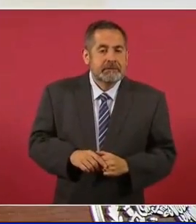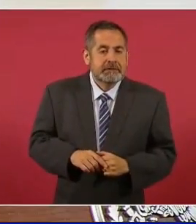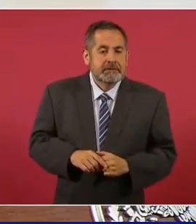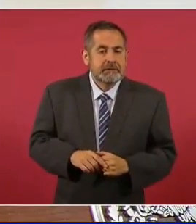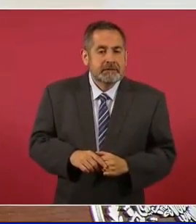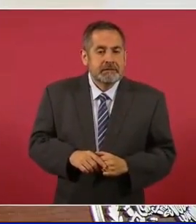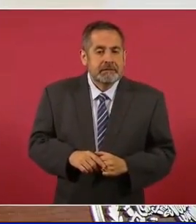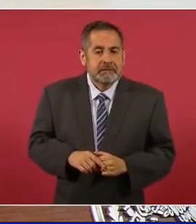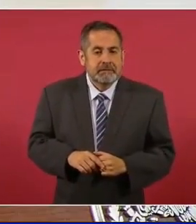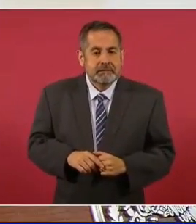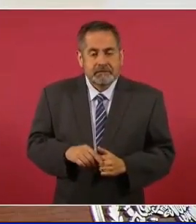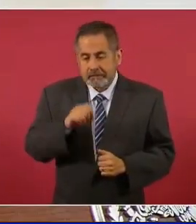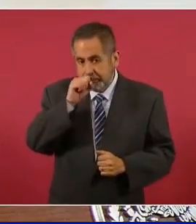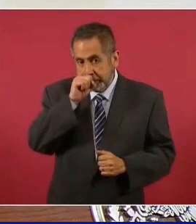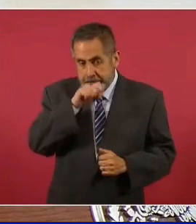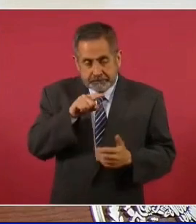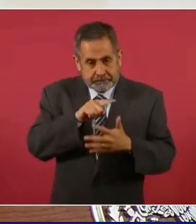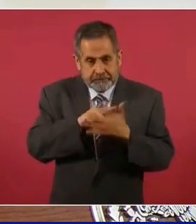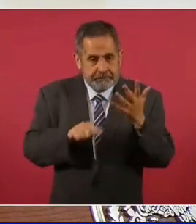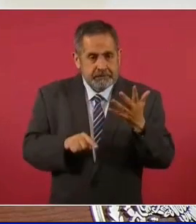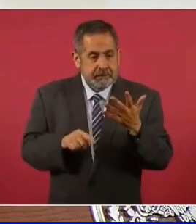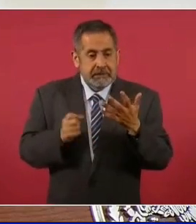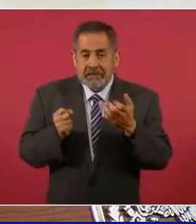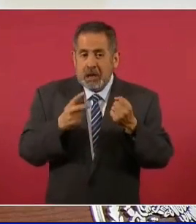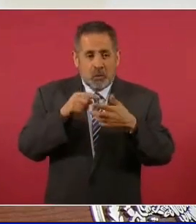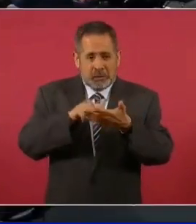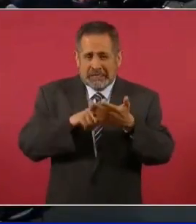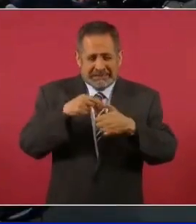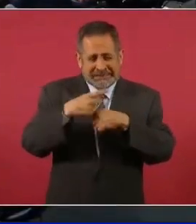y algunas